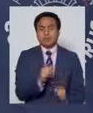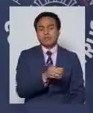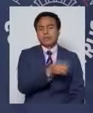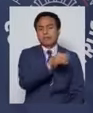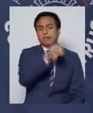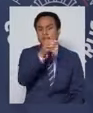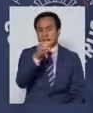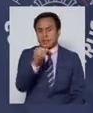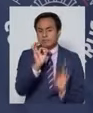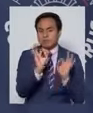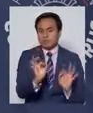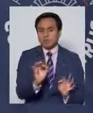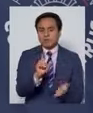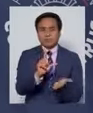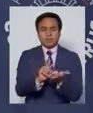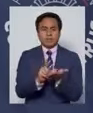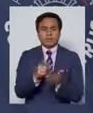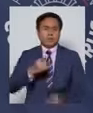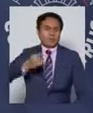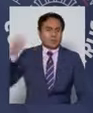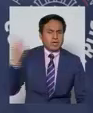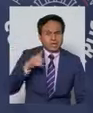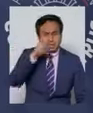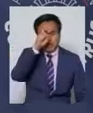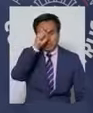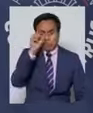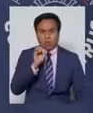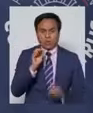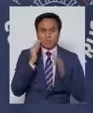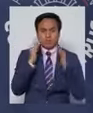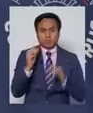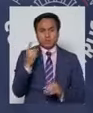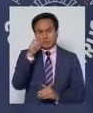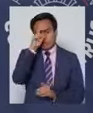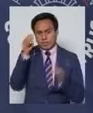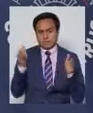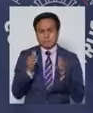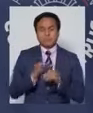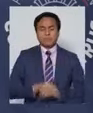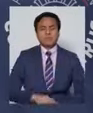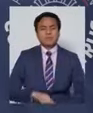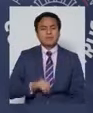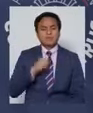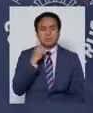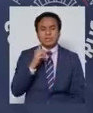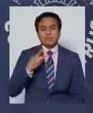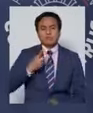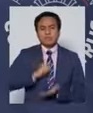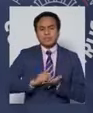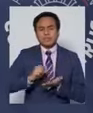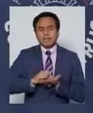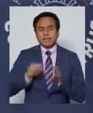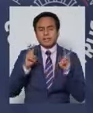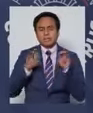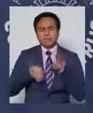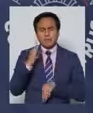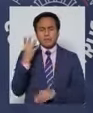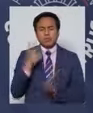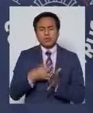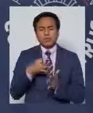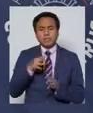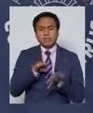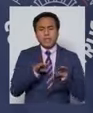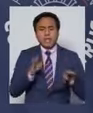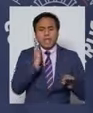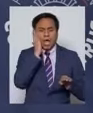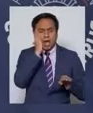trasladadas oportunamente a un servicio de urgencia o a una atención primaria. Secretaria, precisar de estas más de 4.000